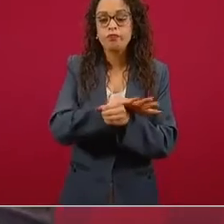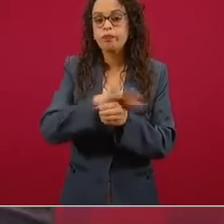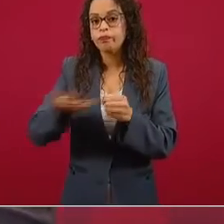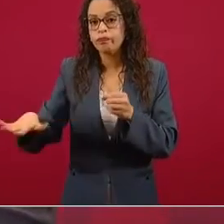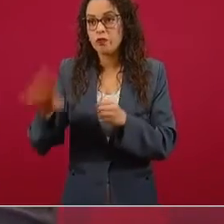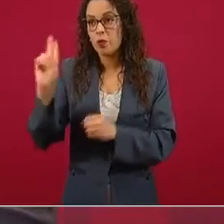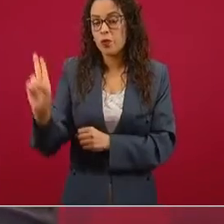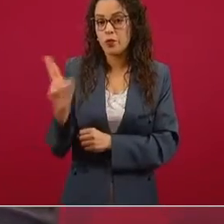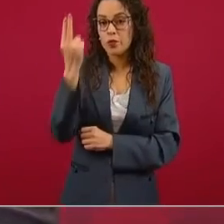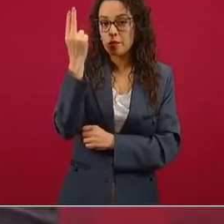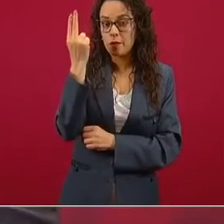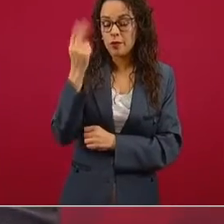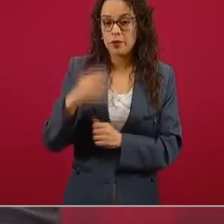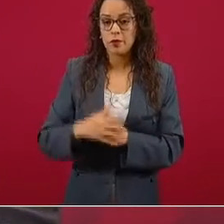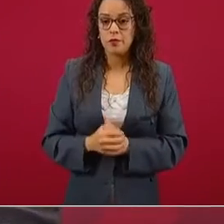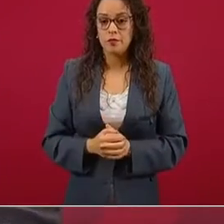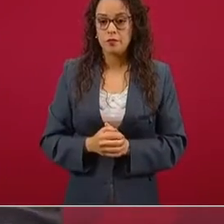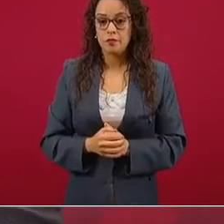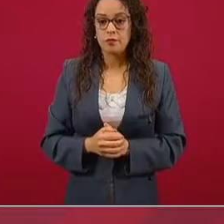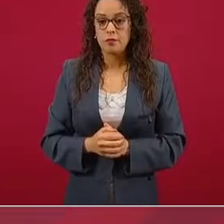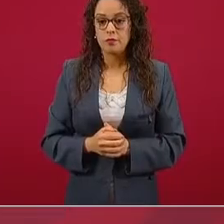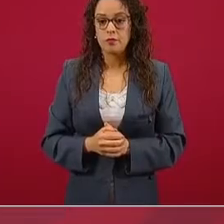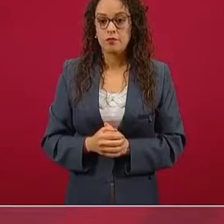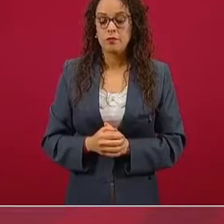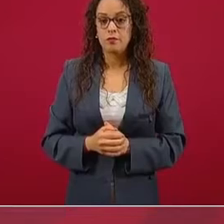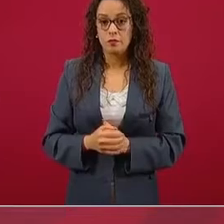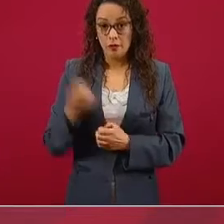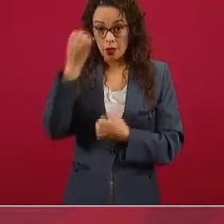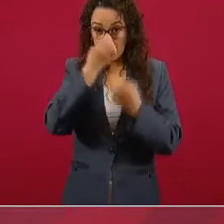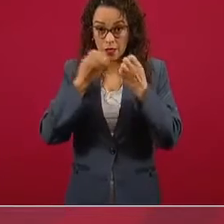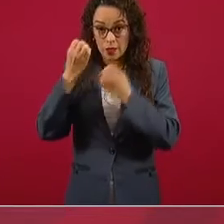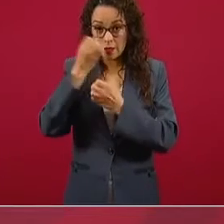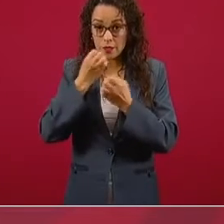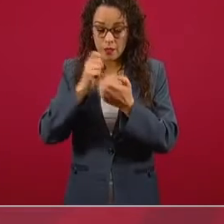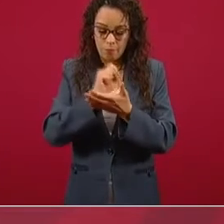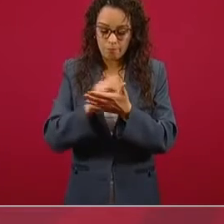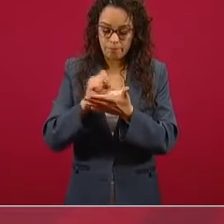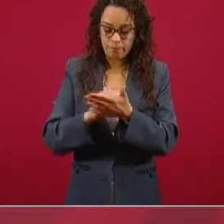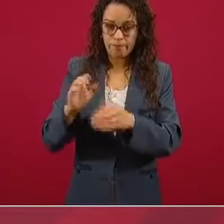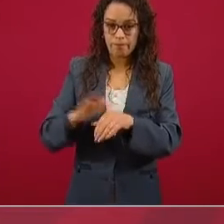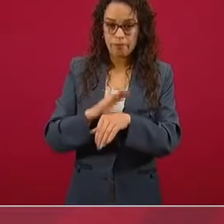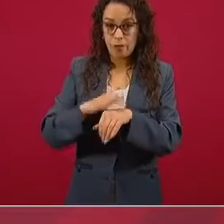Presentaban examen para ingresar a la UNAM